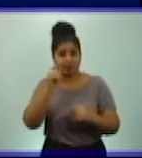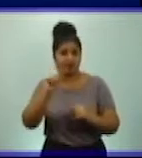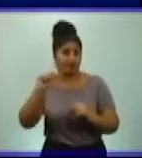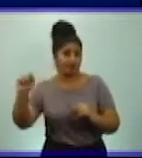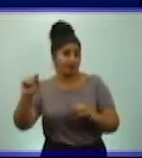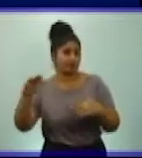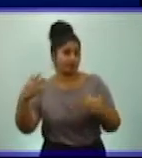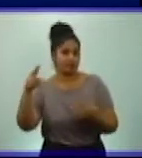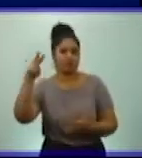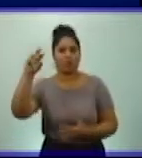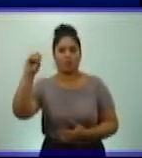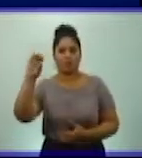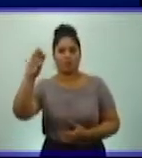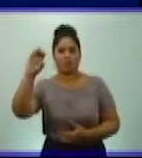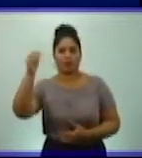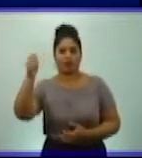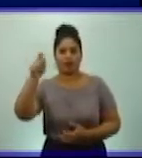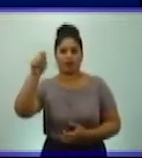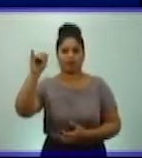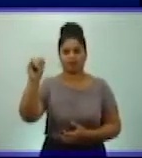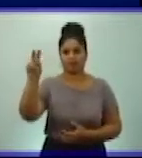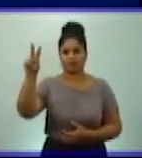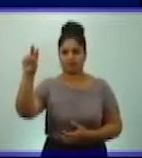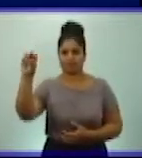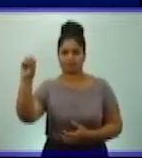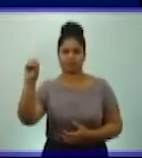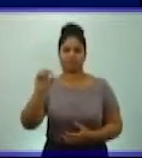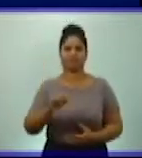no existe el diálogo, pero sí puede haber